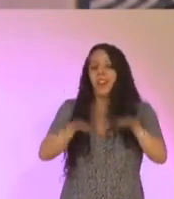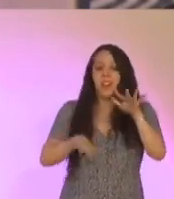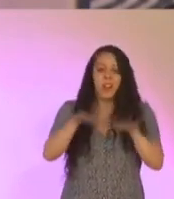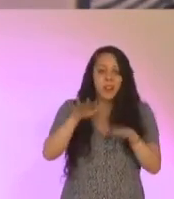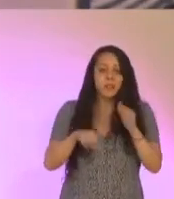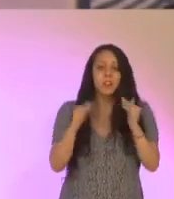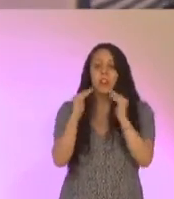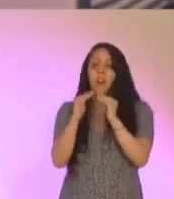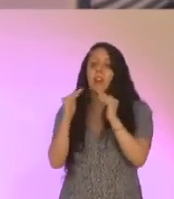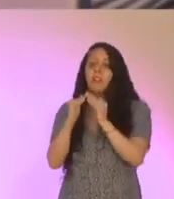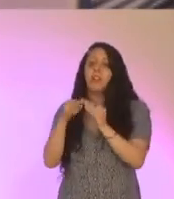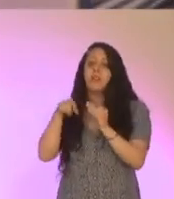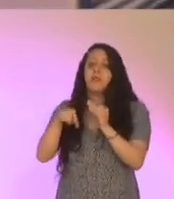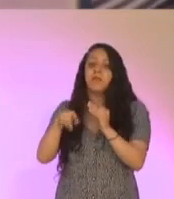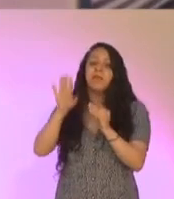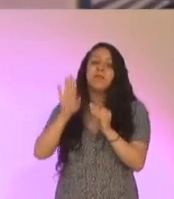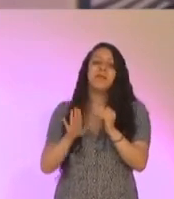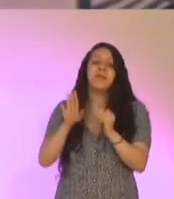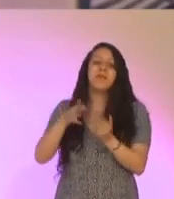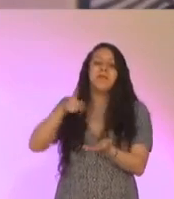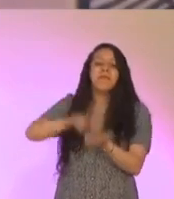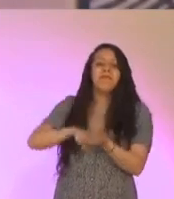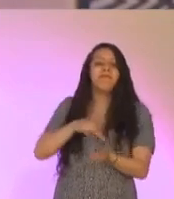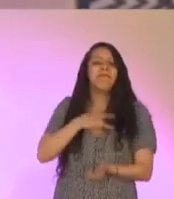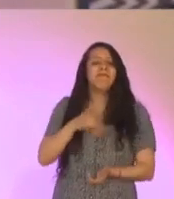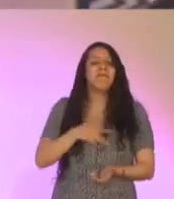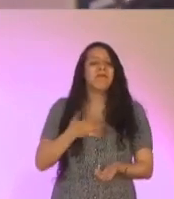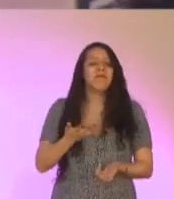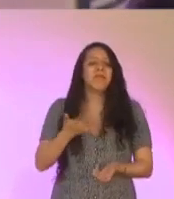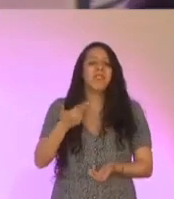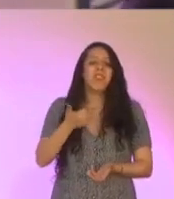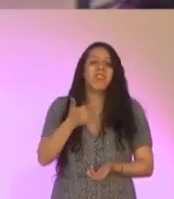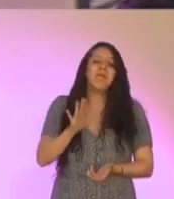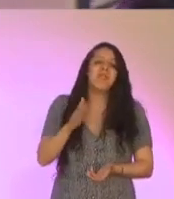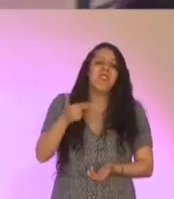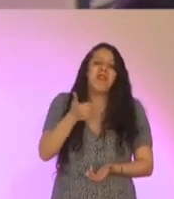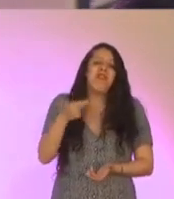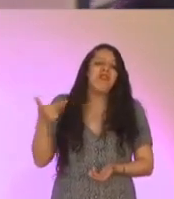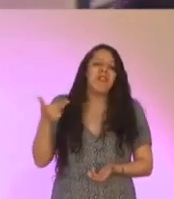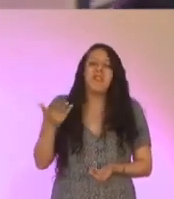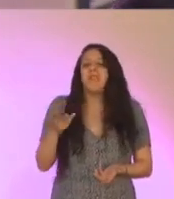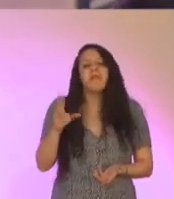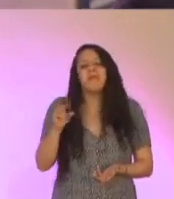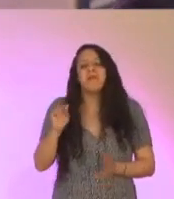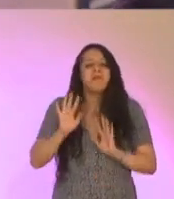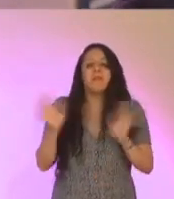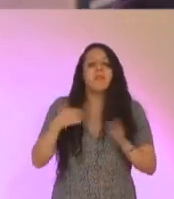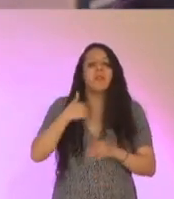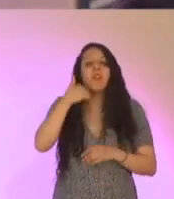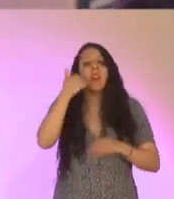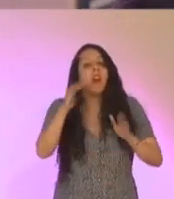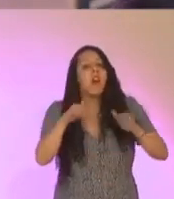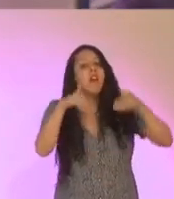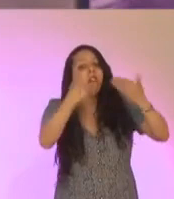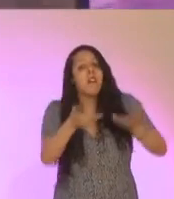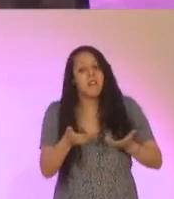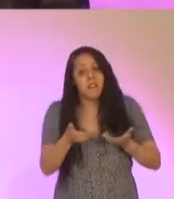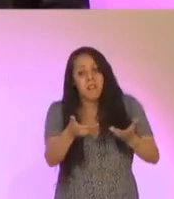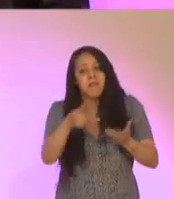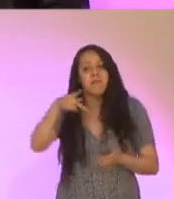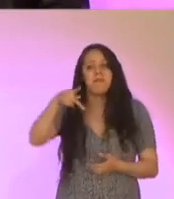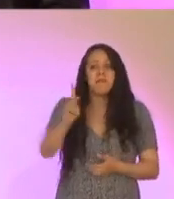como hotel que no nos la pasamos en la calle y de pronto volver a la casa y hacerla un sitio